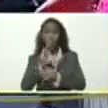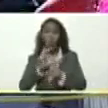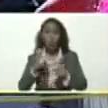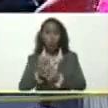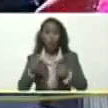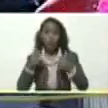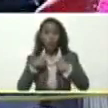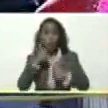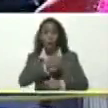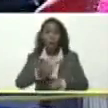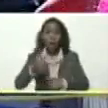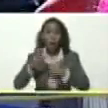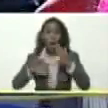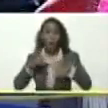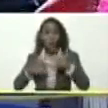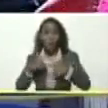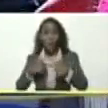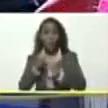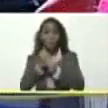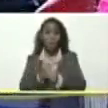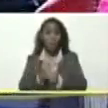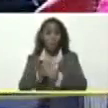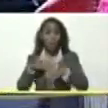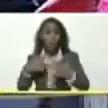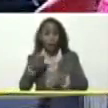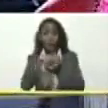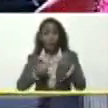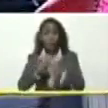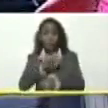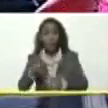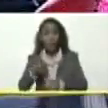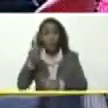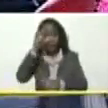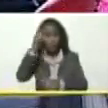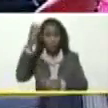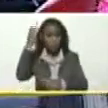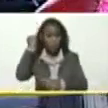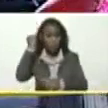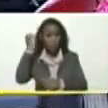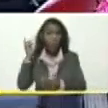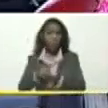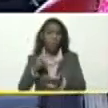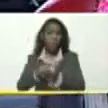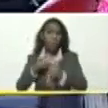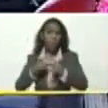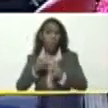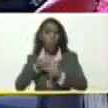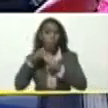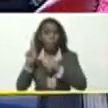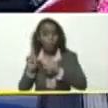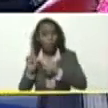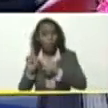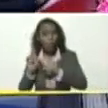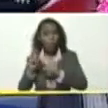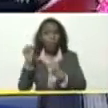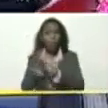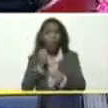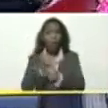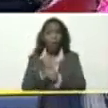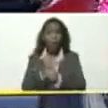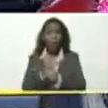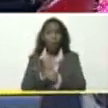cada una de las actividades. Esperábamos que el vicepresidente Freddy Ñáñez también se participara, pero él tenía otras ocupaciones,